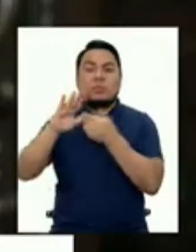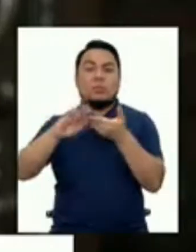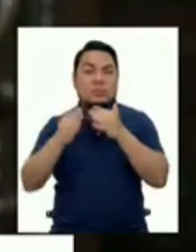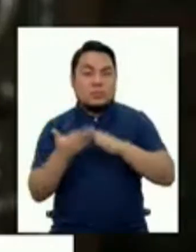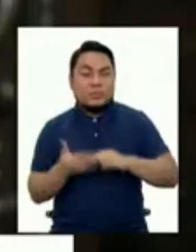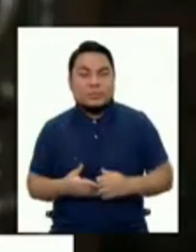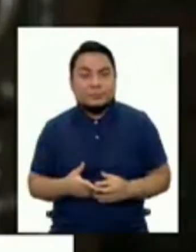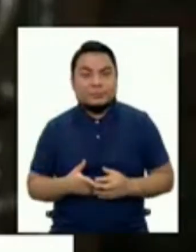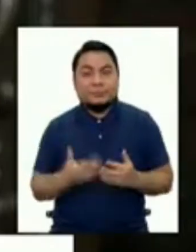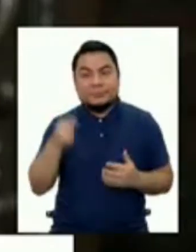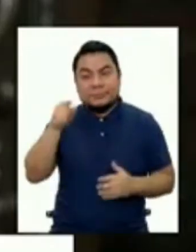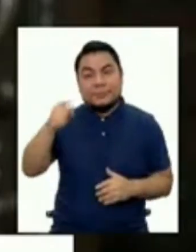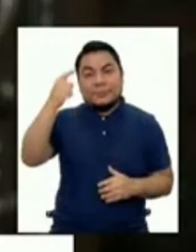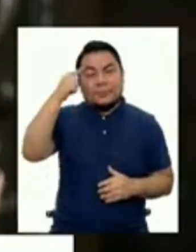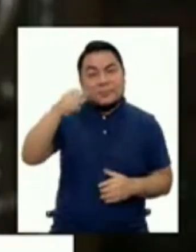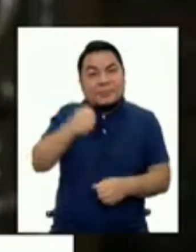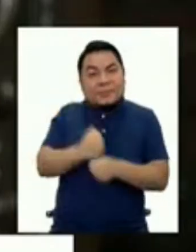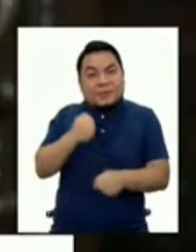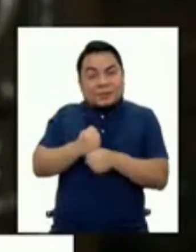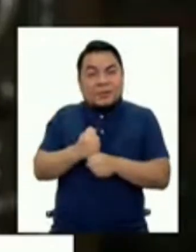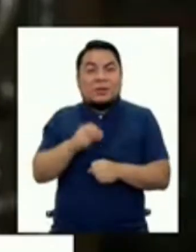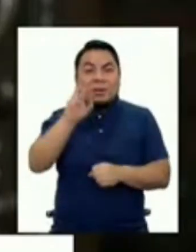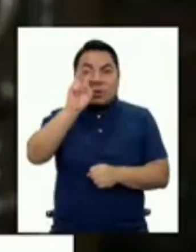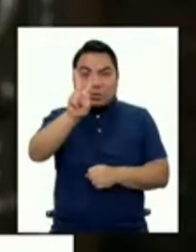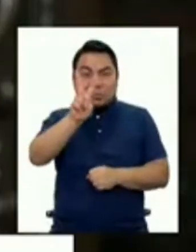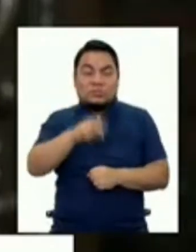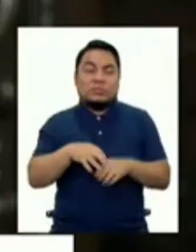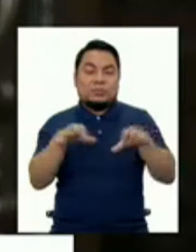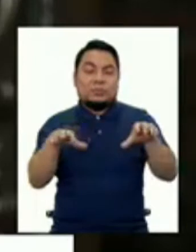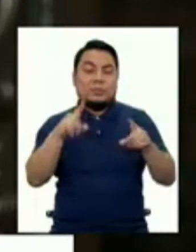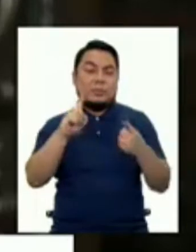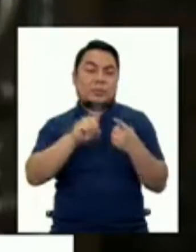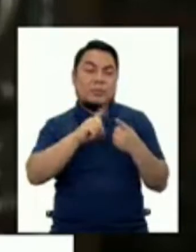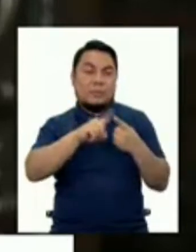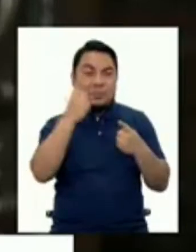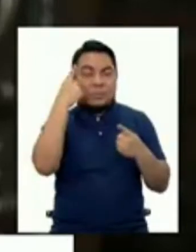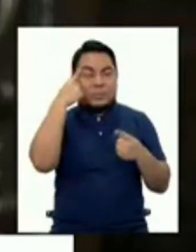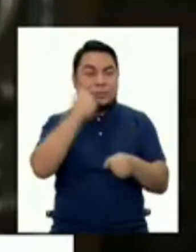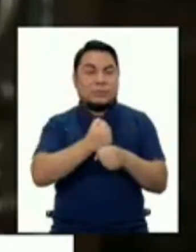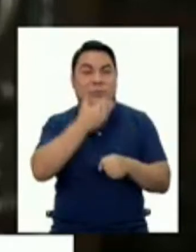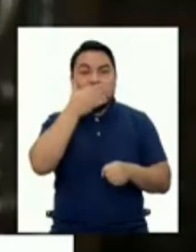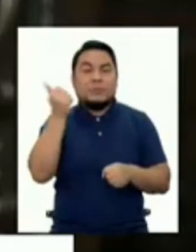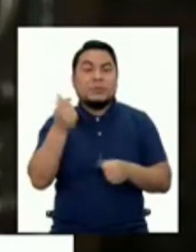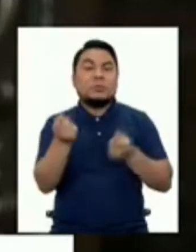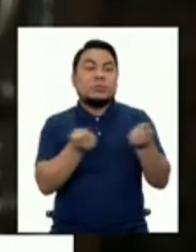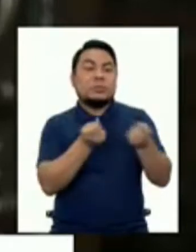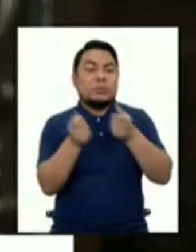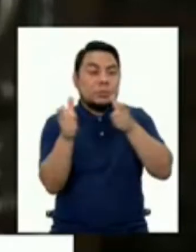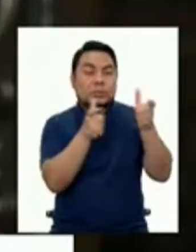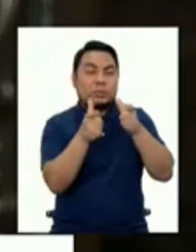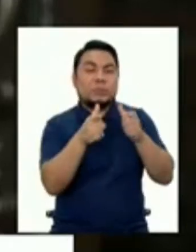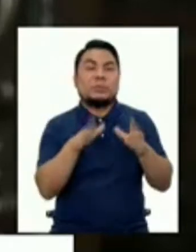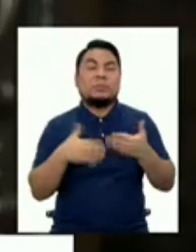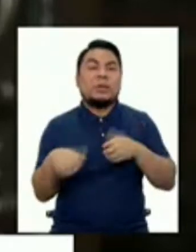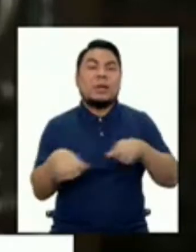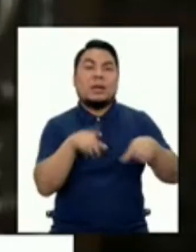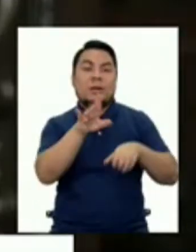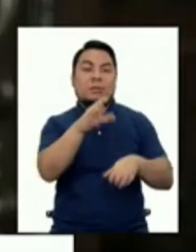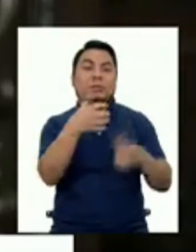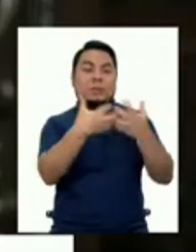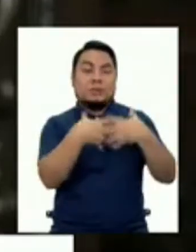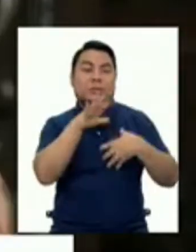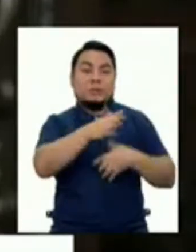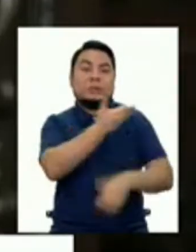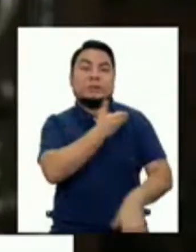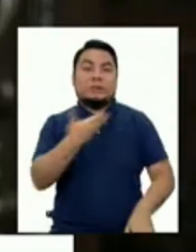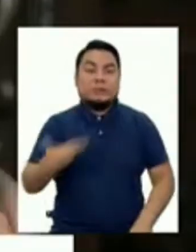comunidades. En este sentido, trabajamos en dos líneas. Primero, trabajamos en mejorar la regulación y la capacidad de las entidades del